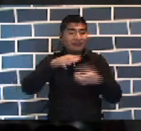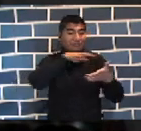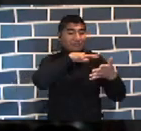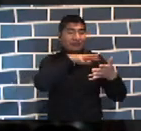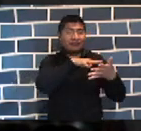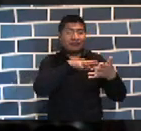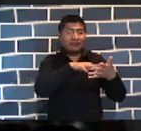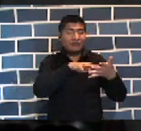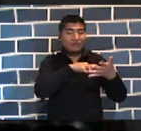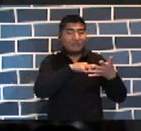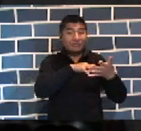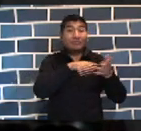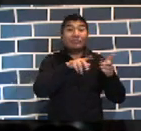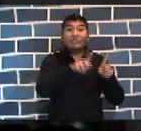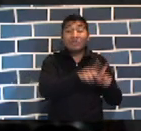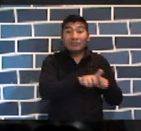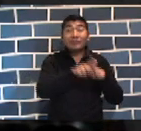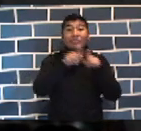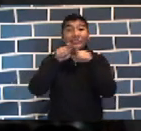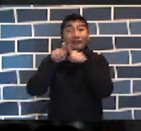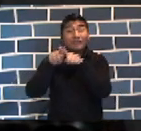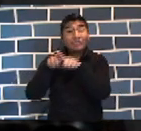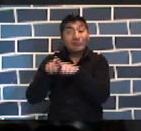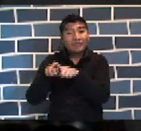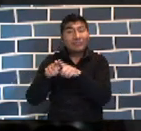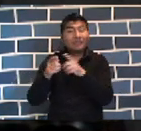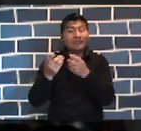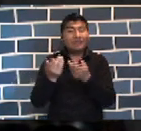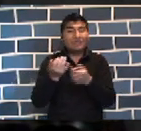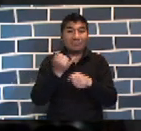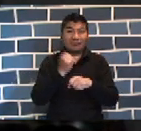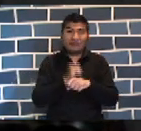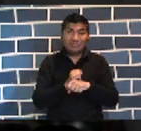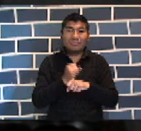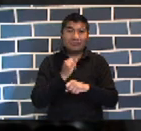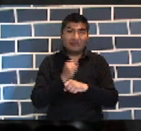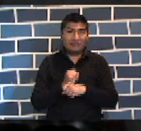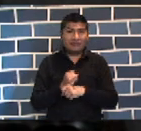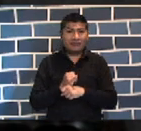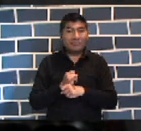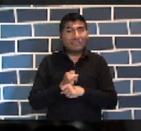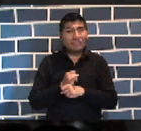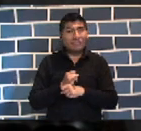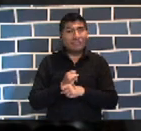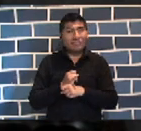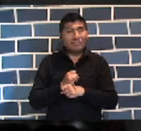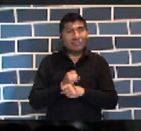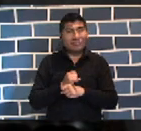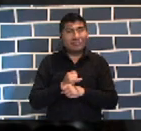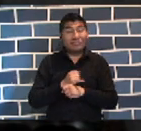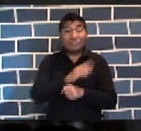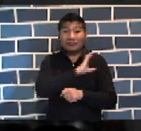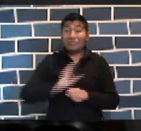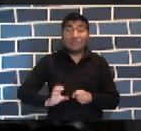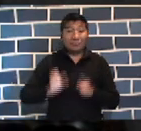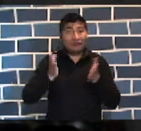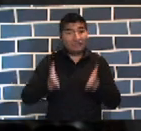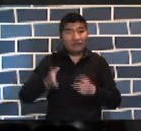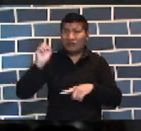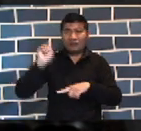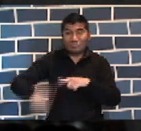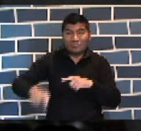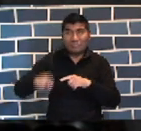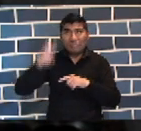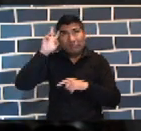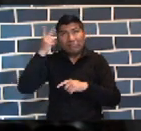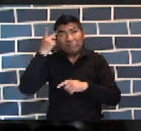estudio, y por supuesto, también en la iglesia. El cristiano no puede